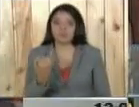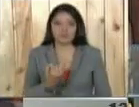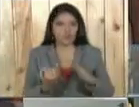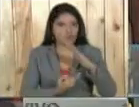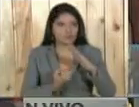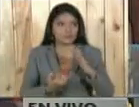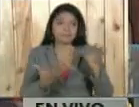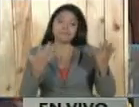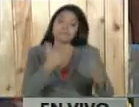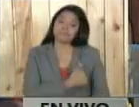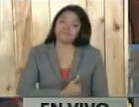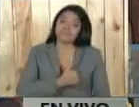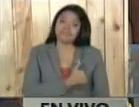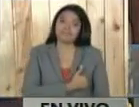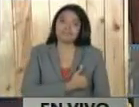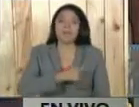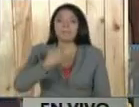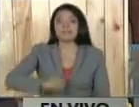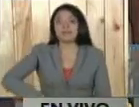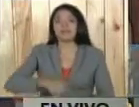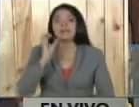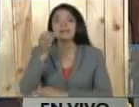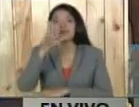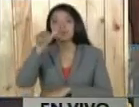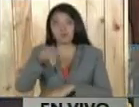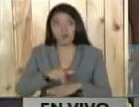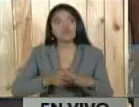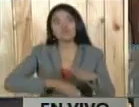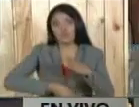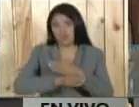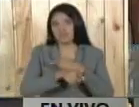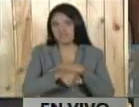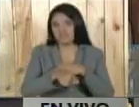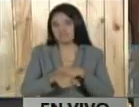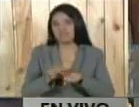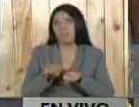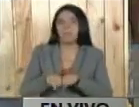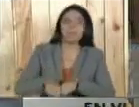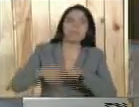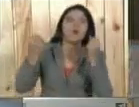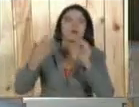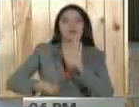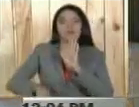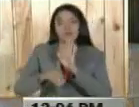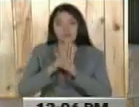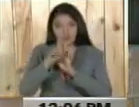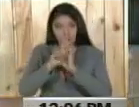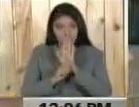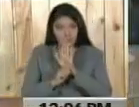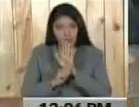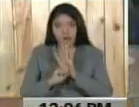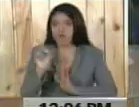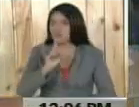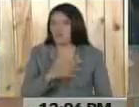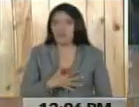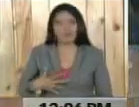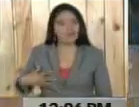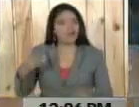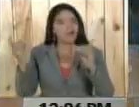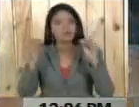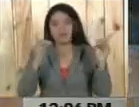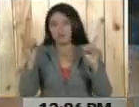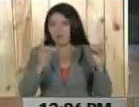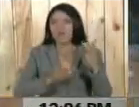Nacional continúe en desacato a la Constitución y no quiera dialogar,